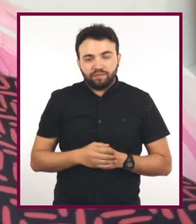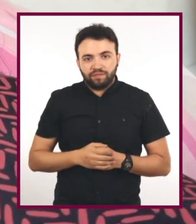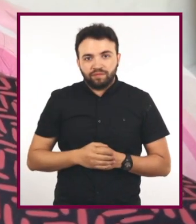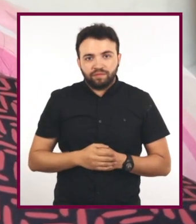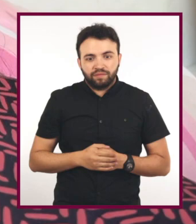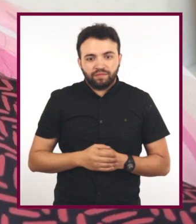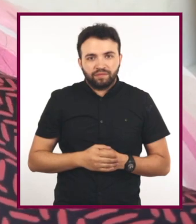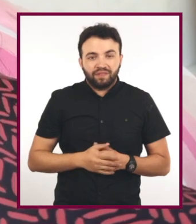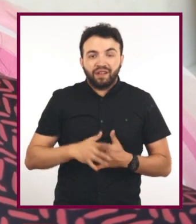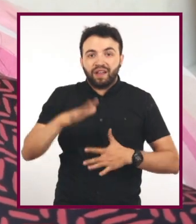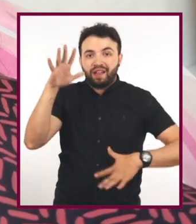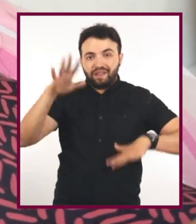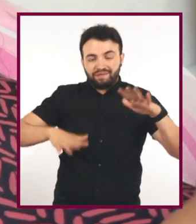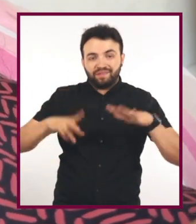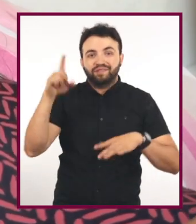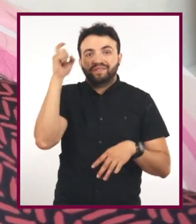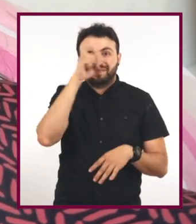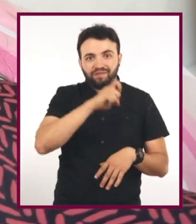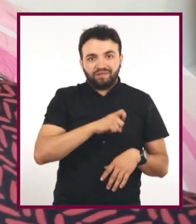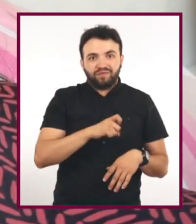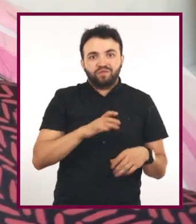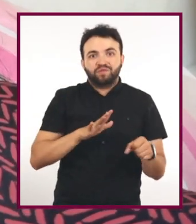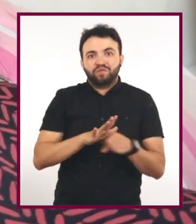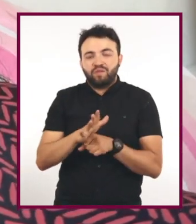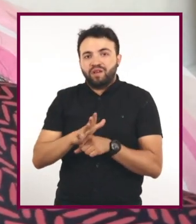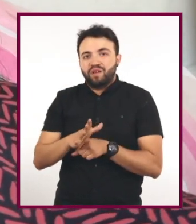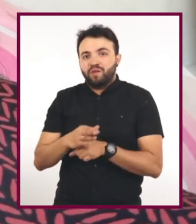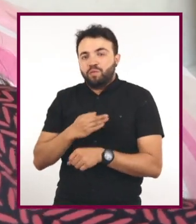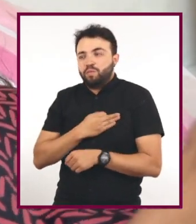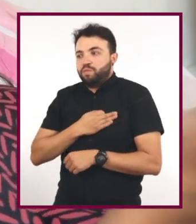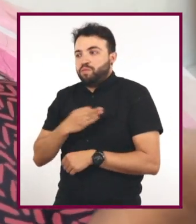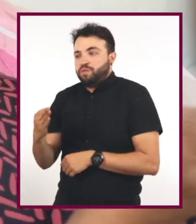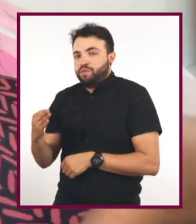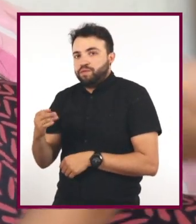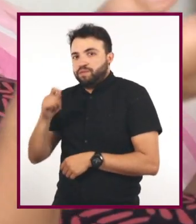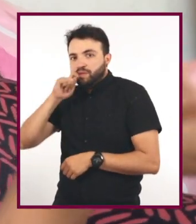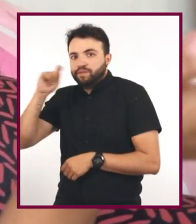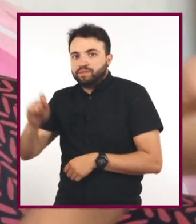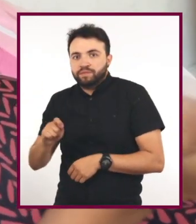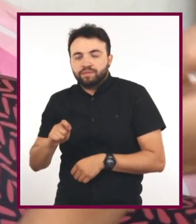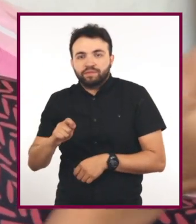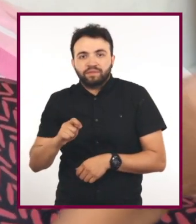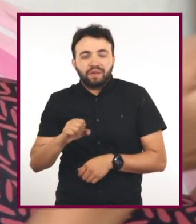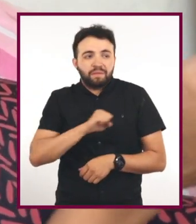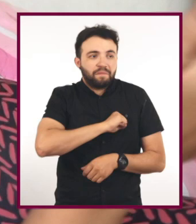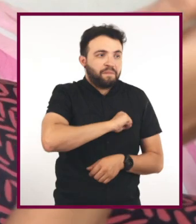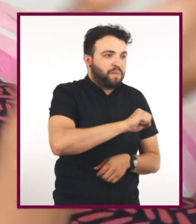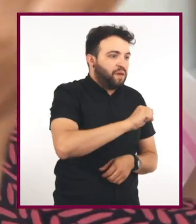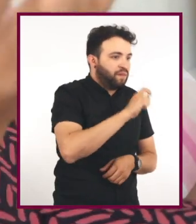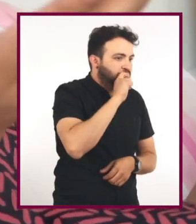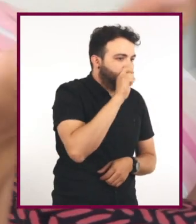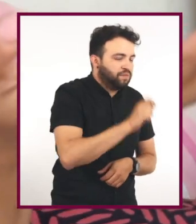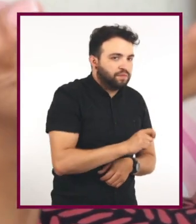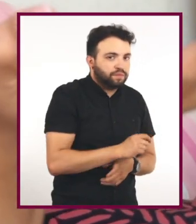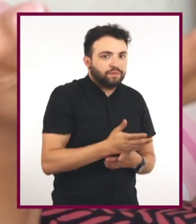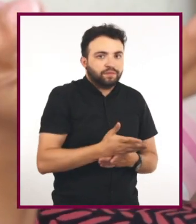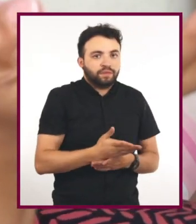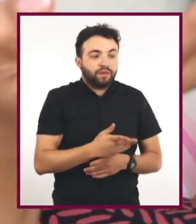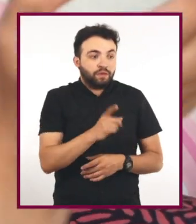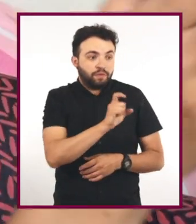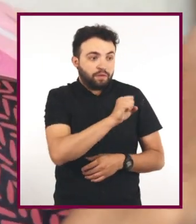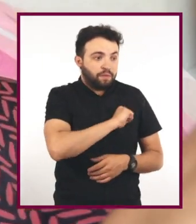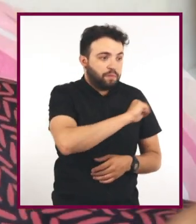A veces es difícil diferenciar a los buenos amigos de los malos, porque es típico que a los malos les gusta parecer